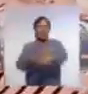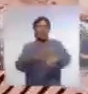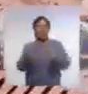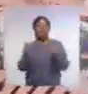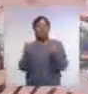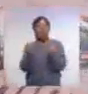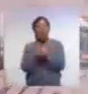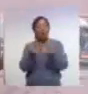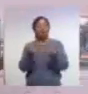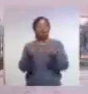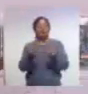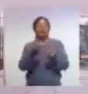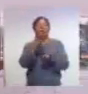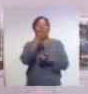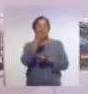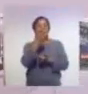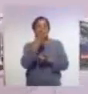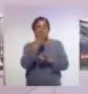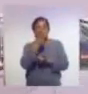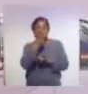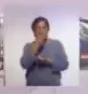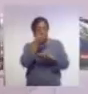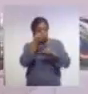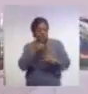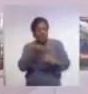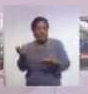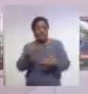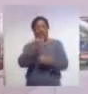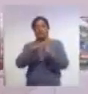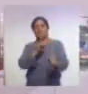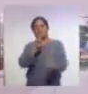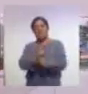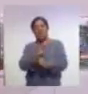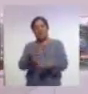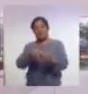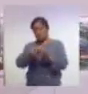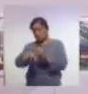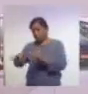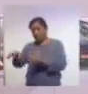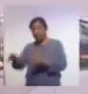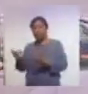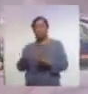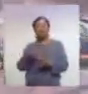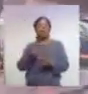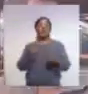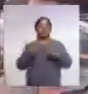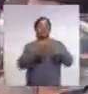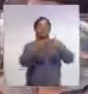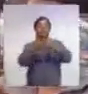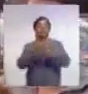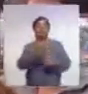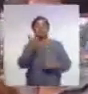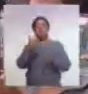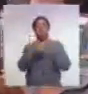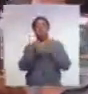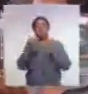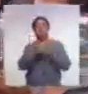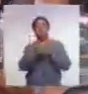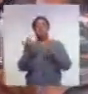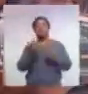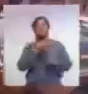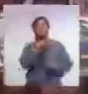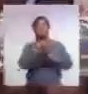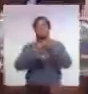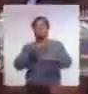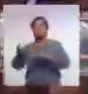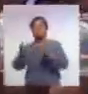de una adecuada dieta alimentaria con animales de postura. Con una inversión superior a los 7 millones de pesos, el gobernador Mena distribuyó